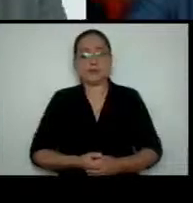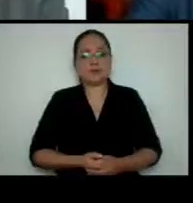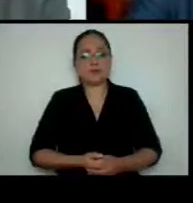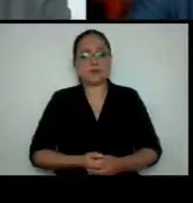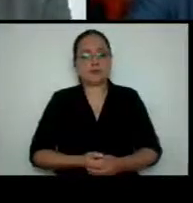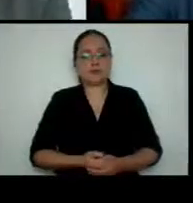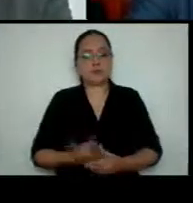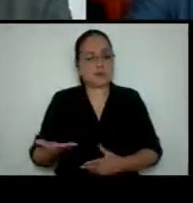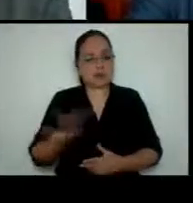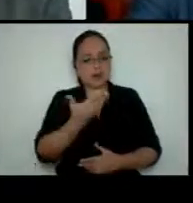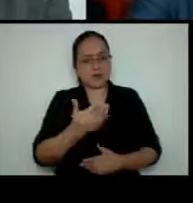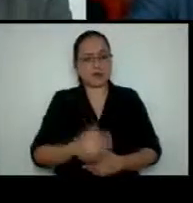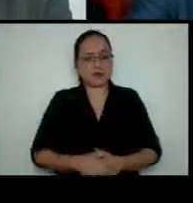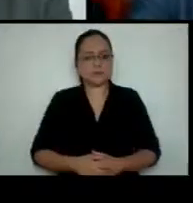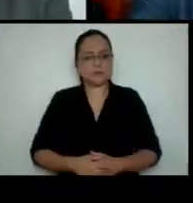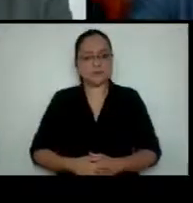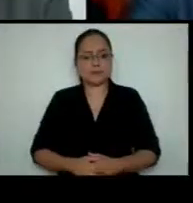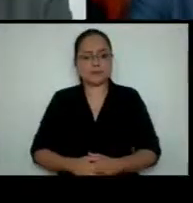Adelante, magistrado.